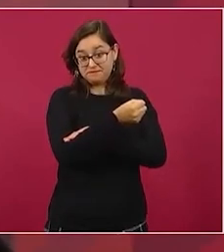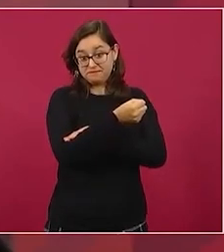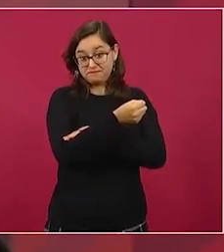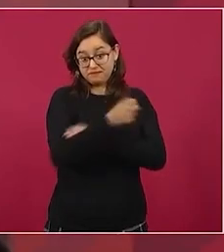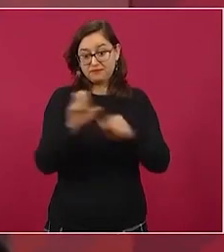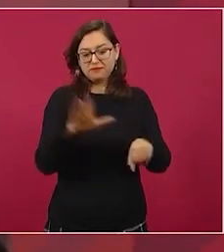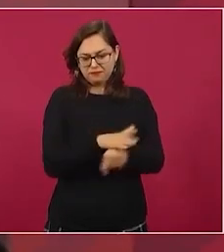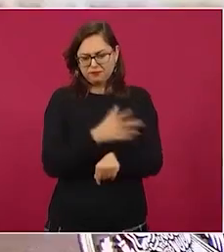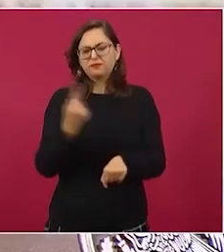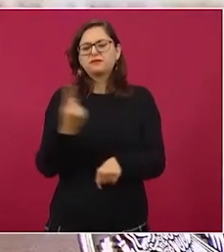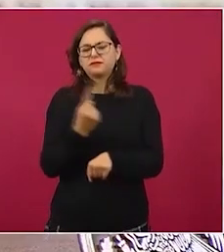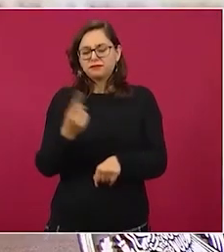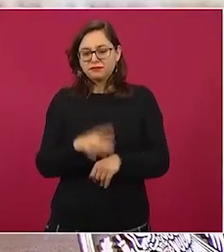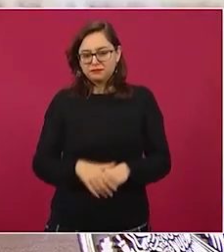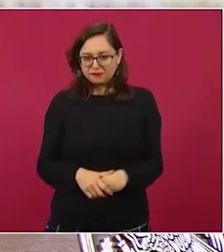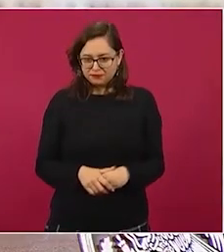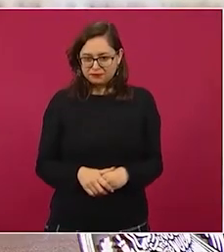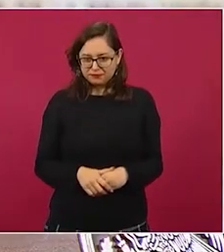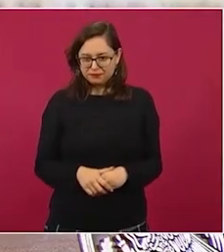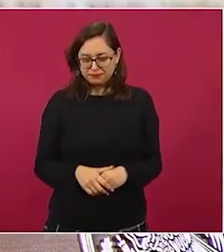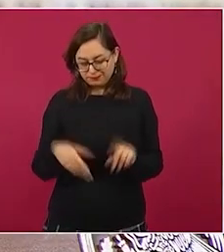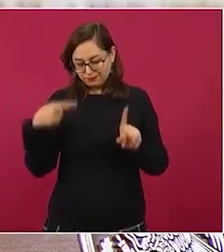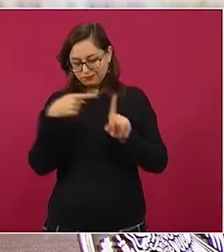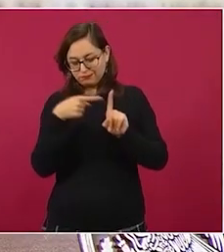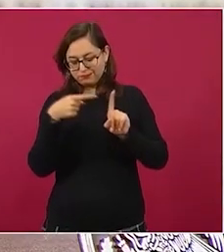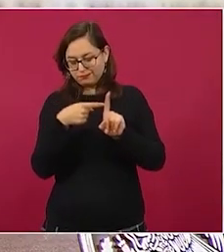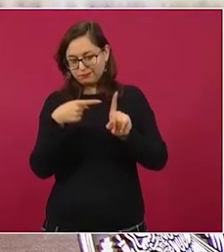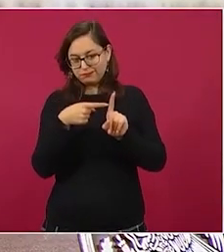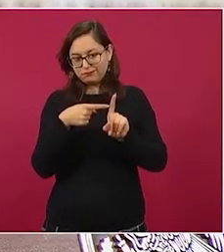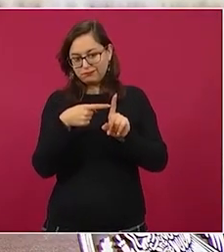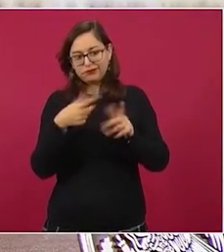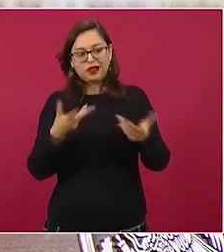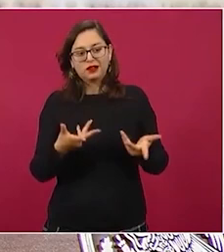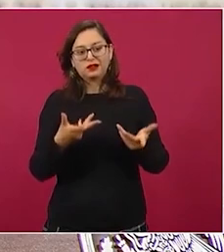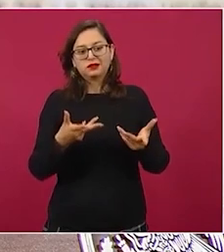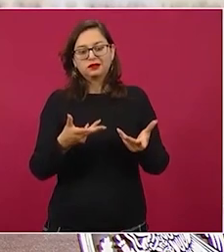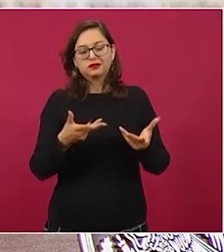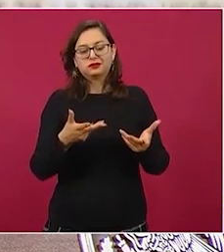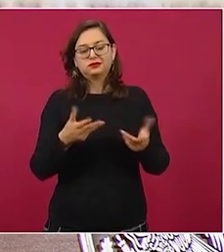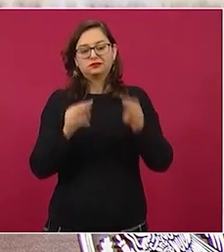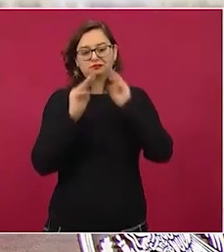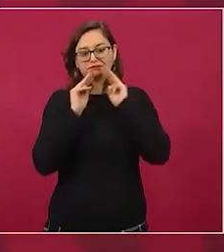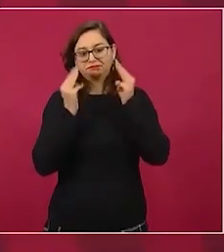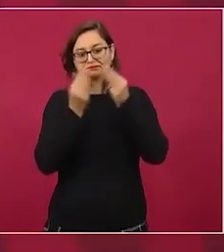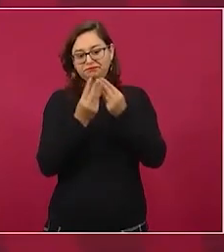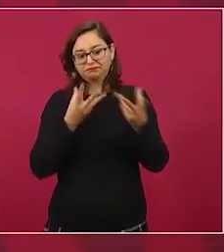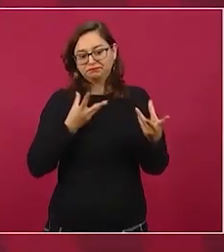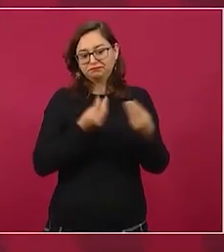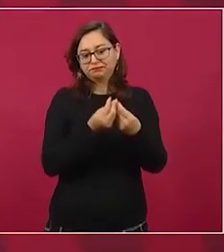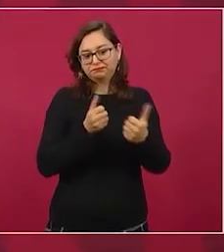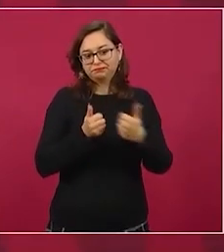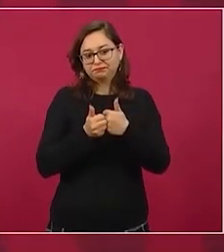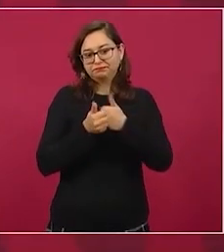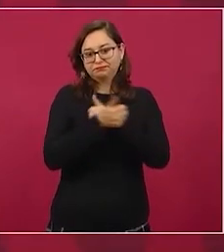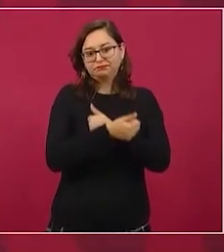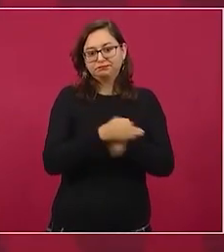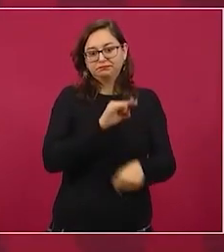acusado de proteger a un grupo de la delincuencia organizada.